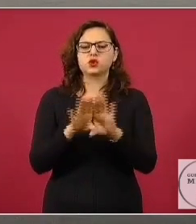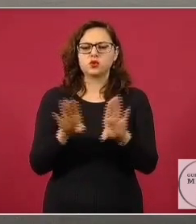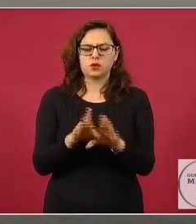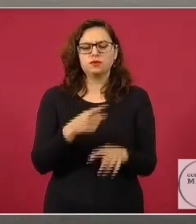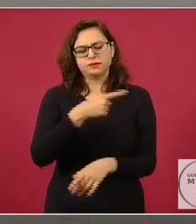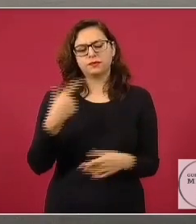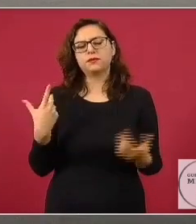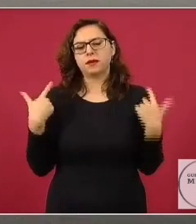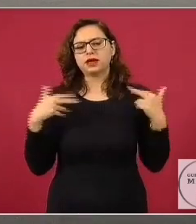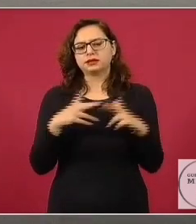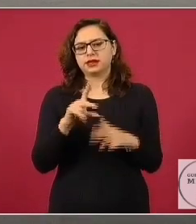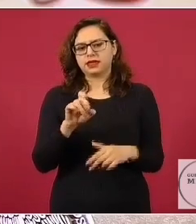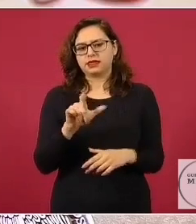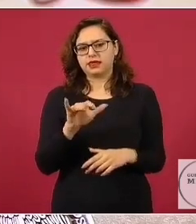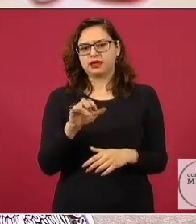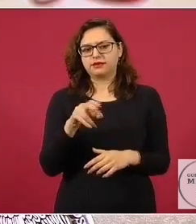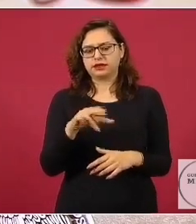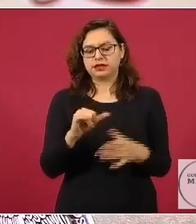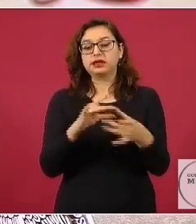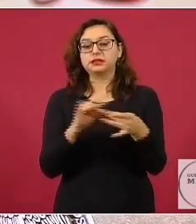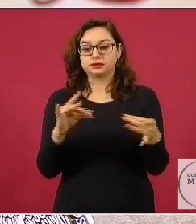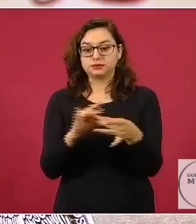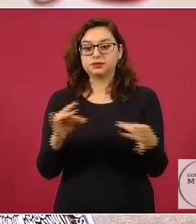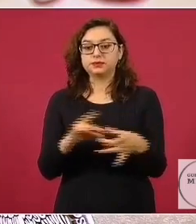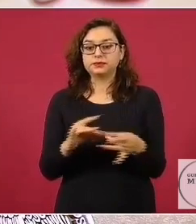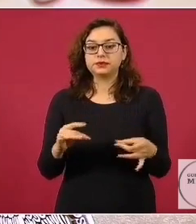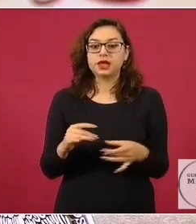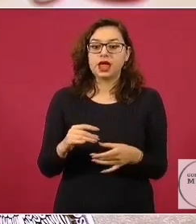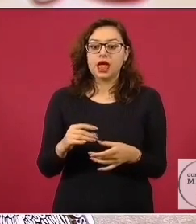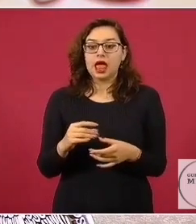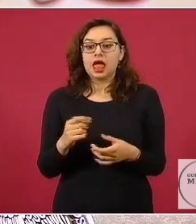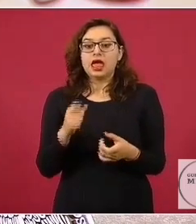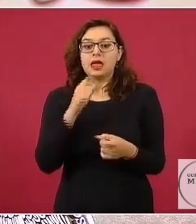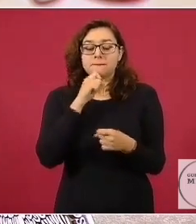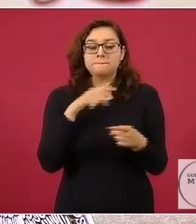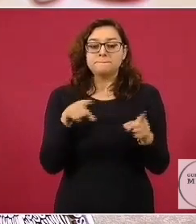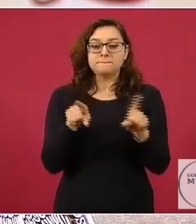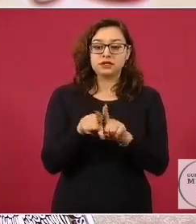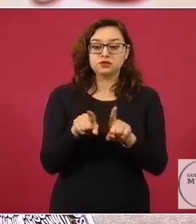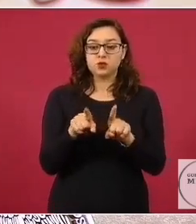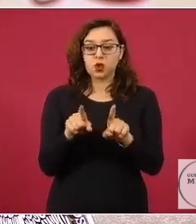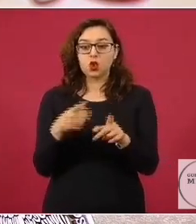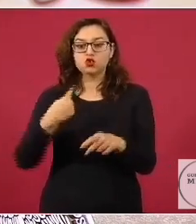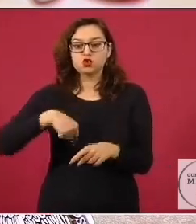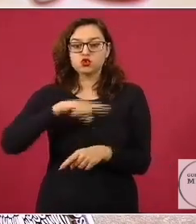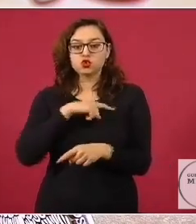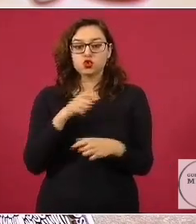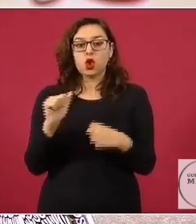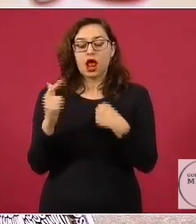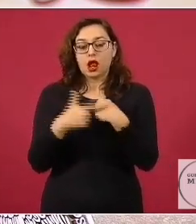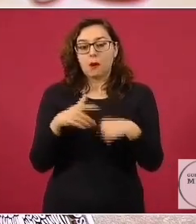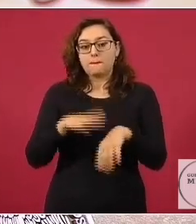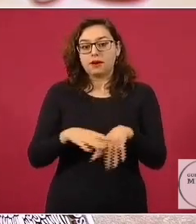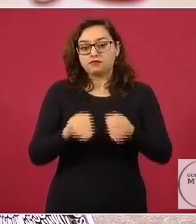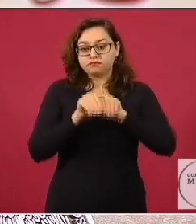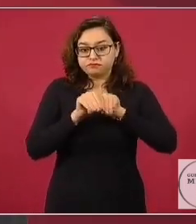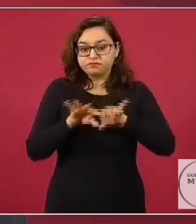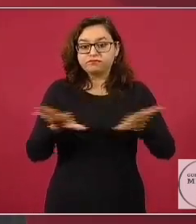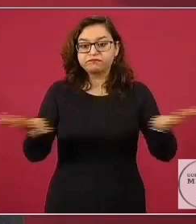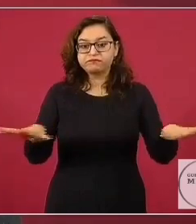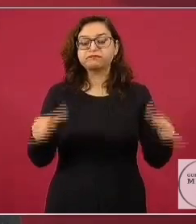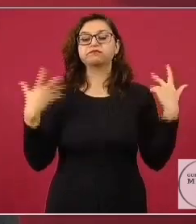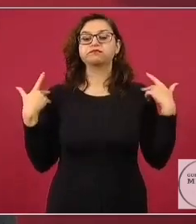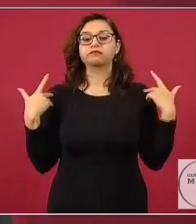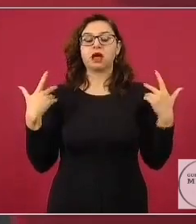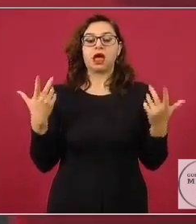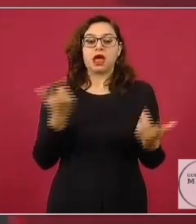una velocidad muy amplia y muy rápida de cobertura, y en personal de salud finalmente ya cumplimos la